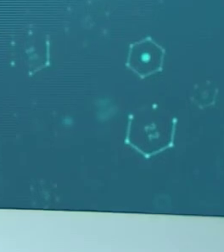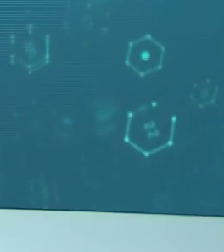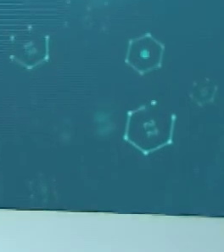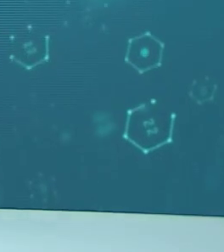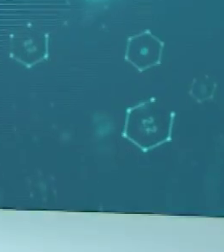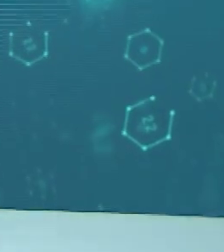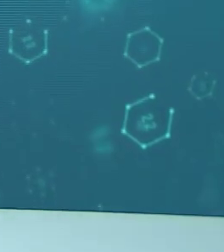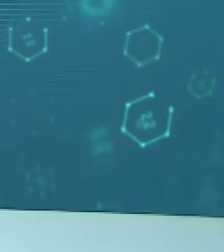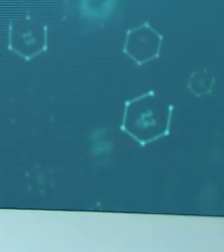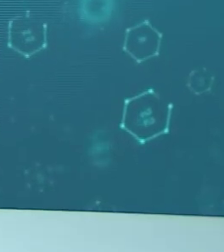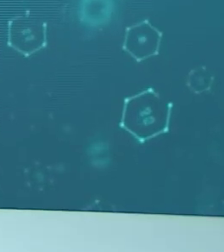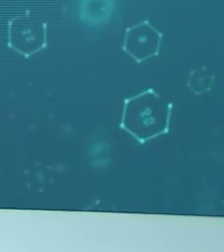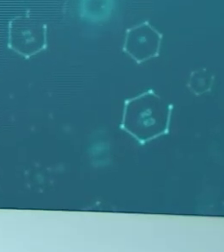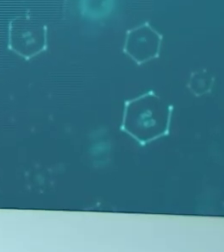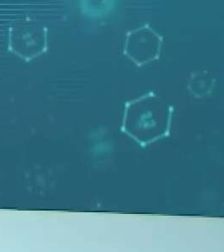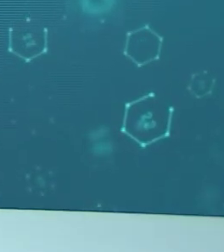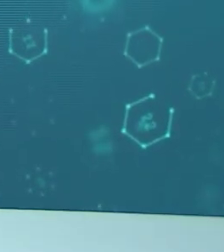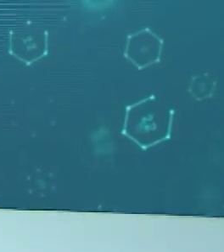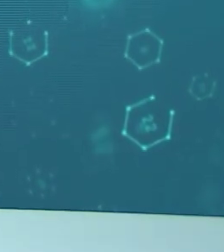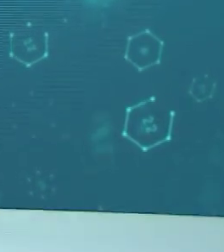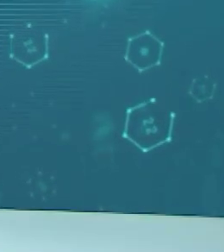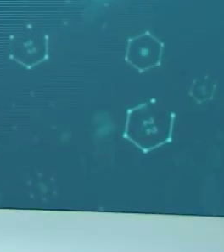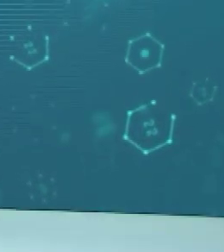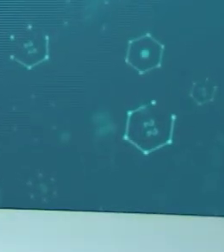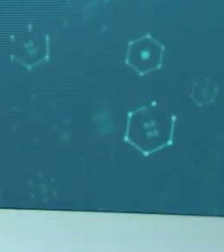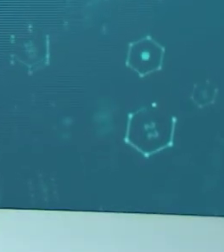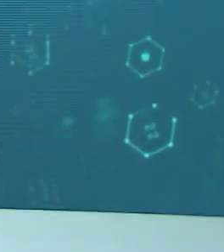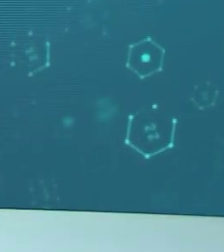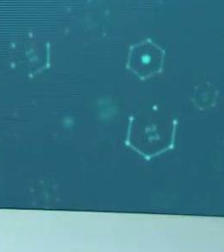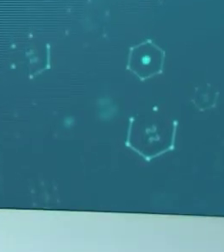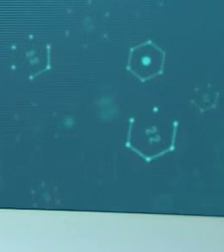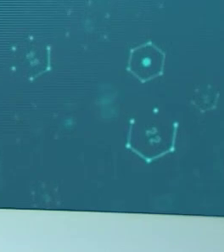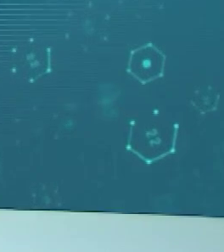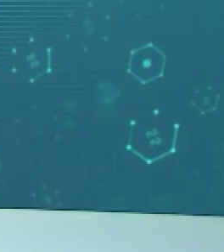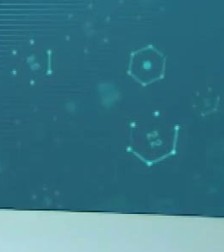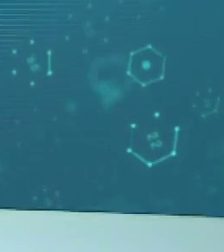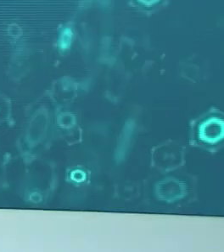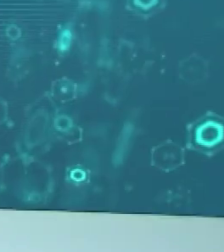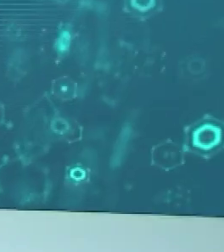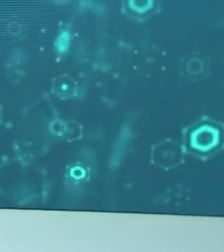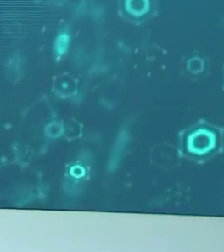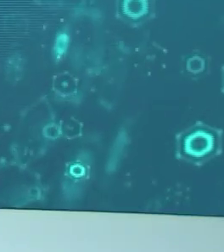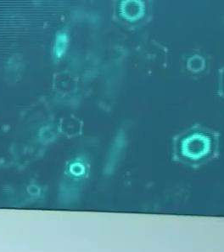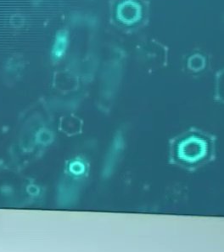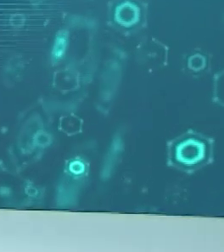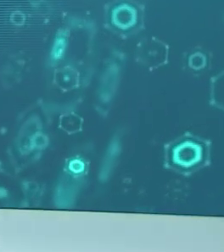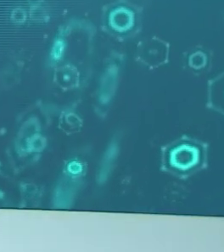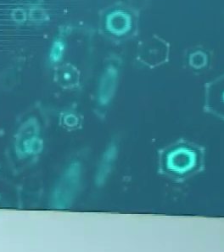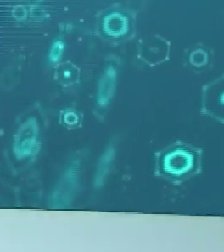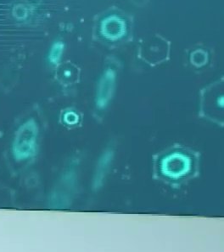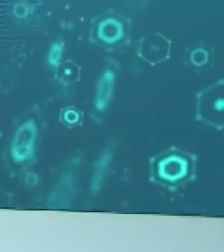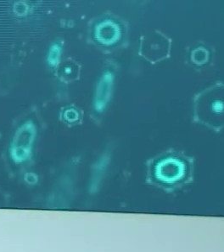junto a mí, que también tienen una cita hoy a partir de las 22:30. Pero a las 4 llega Antonella Piersanti con la edición de la tarde